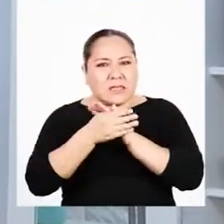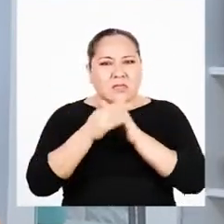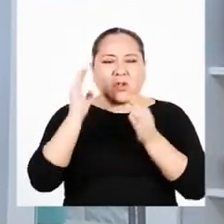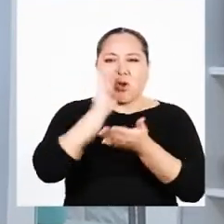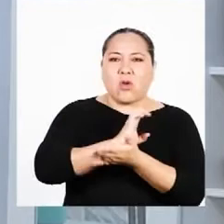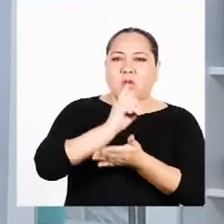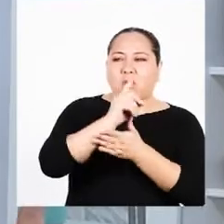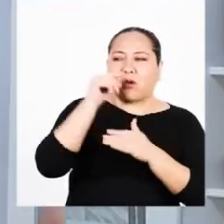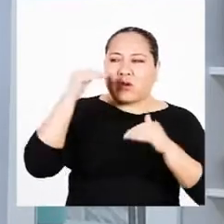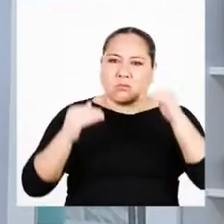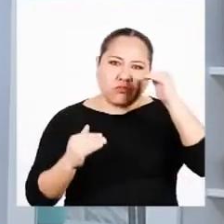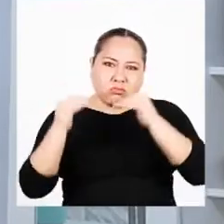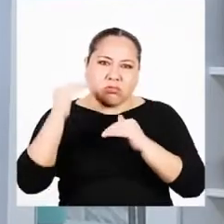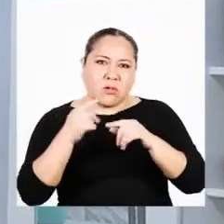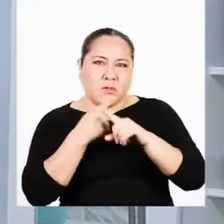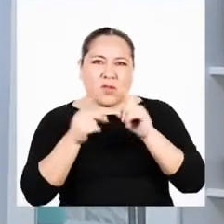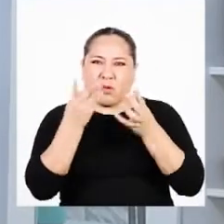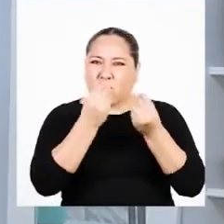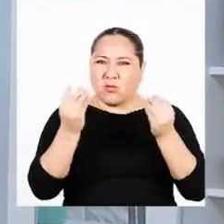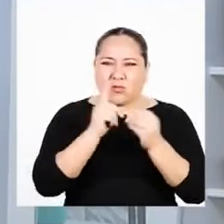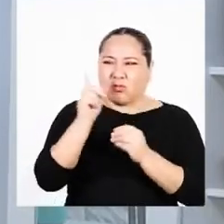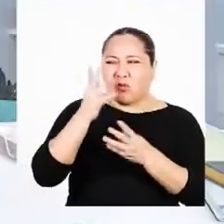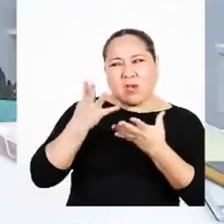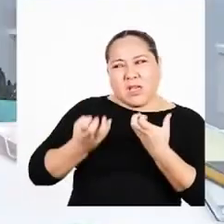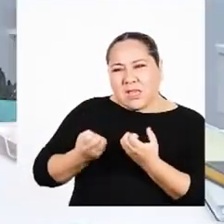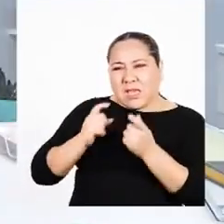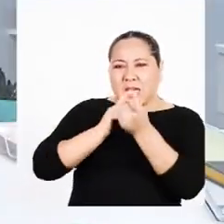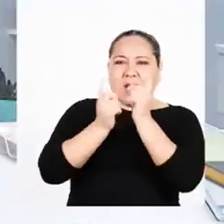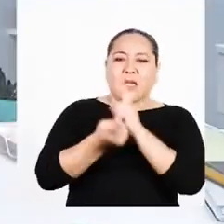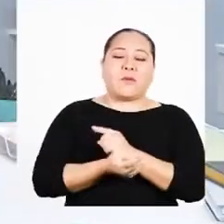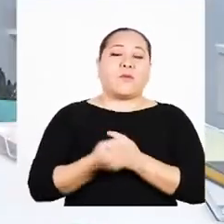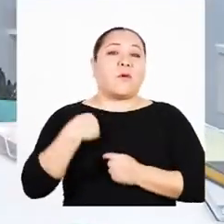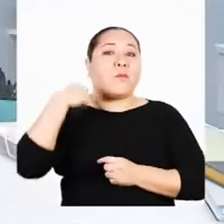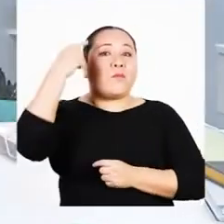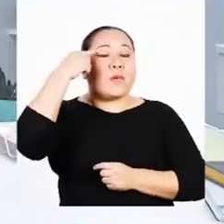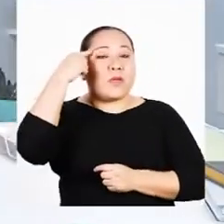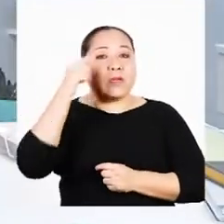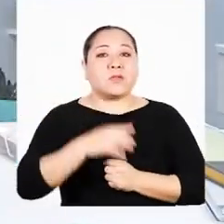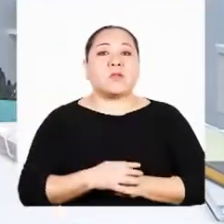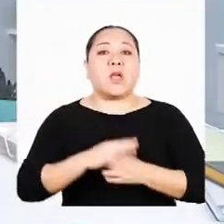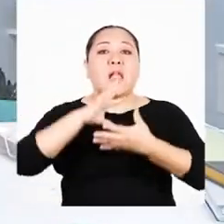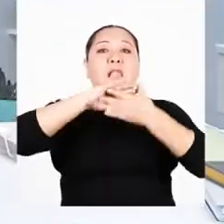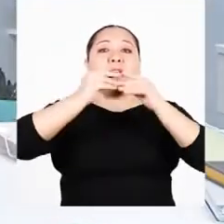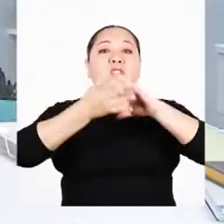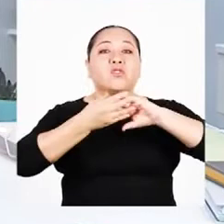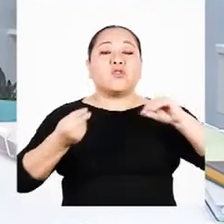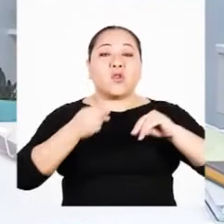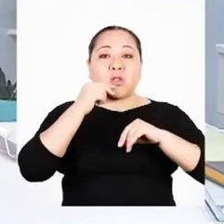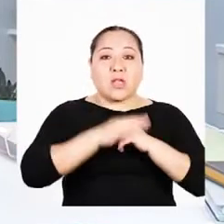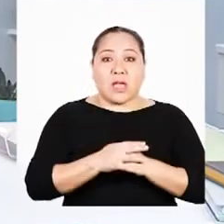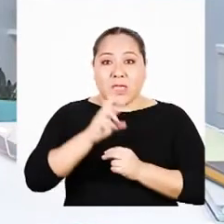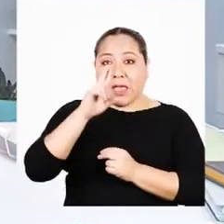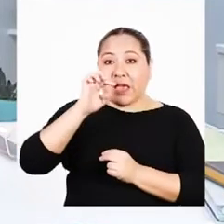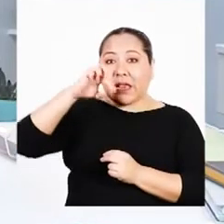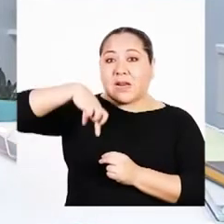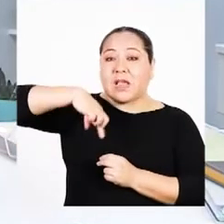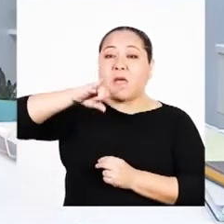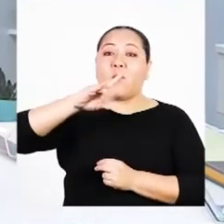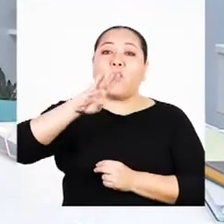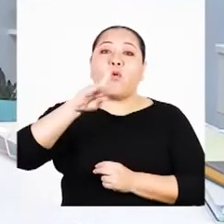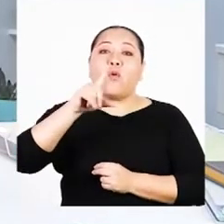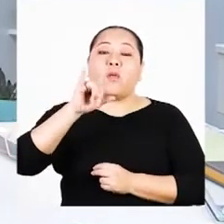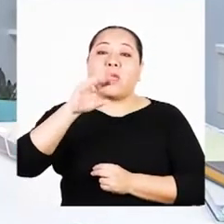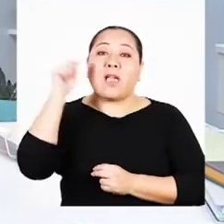educación. Pero mucha gente se resistió al cambio. Me parece que en la obra Historia de la República de